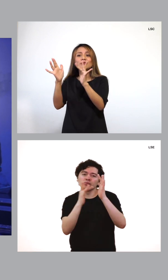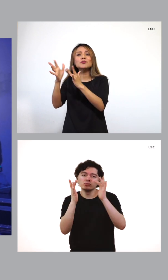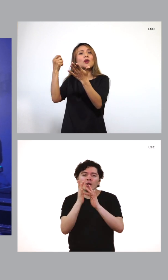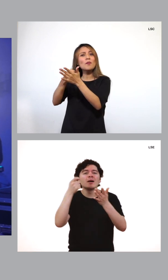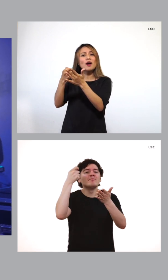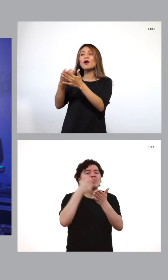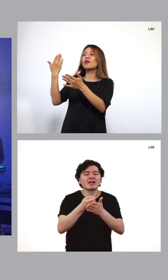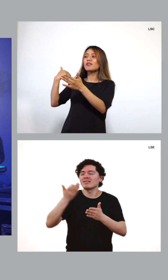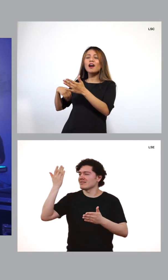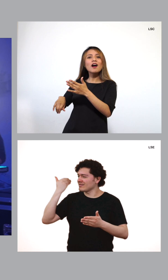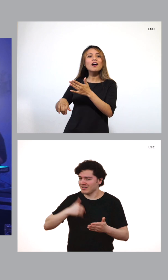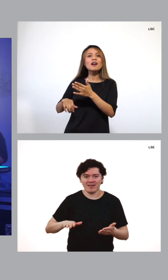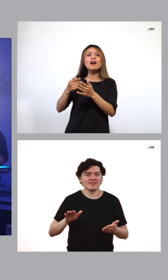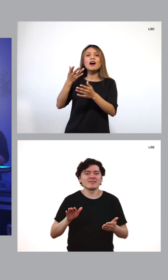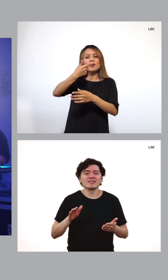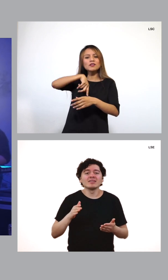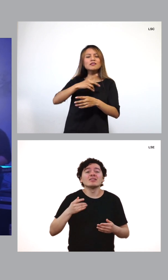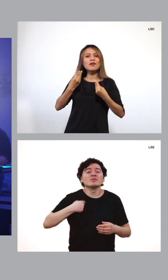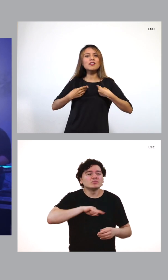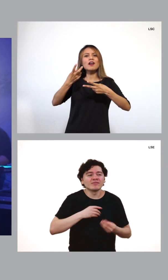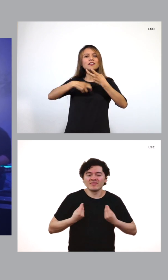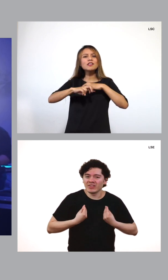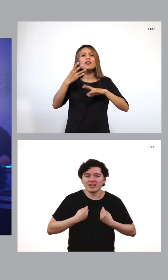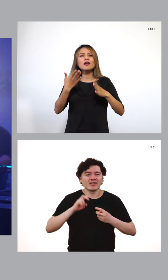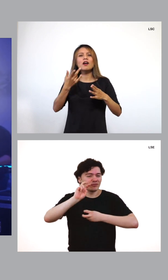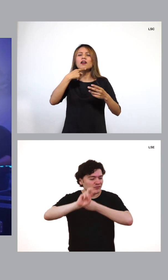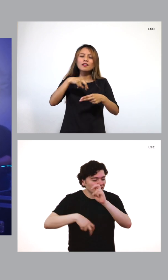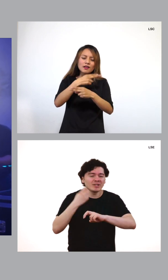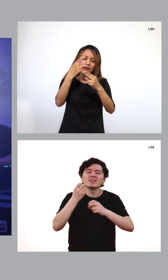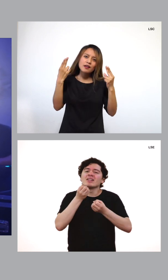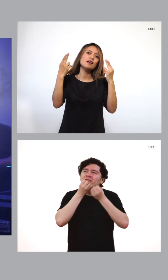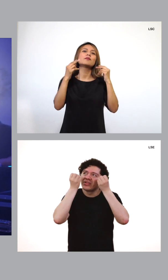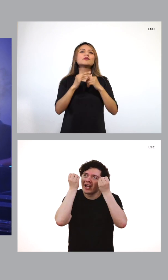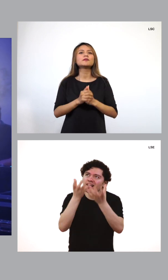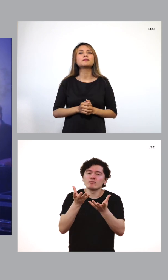su perdón. Él me restauró. Vamos, decláralo. Eso es, vamos, vamos.